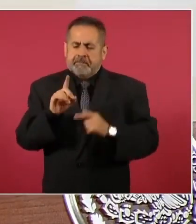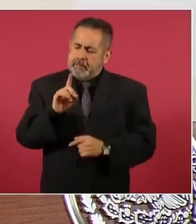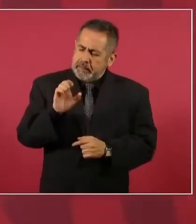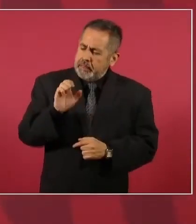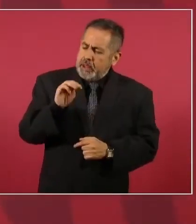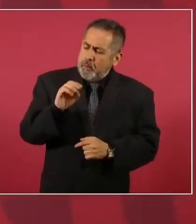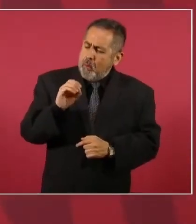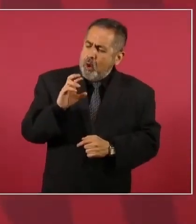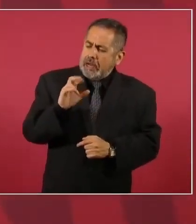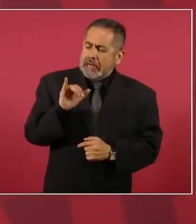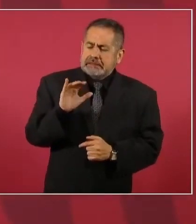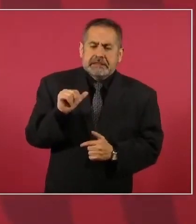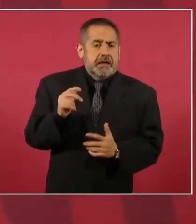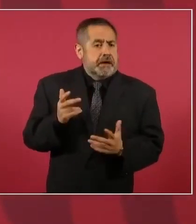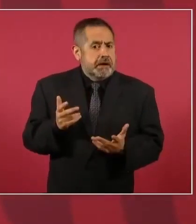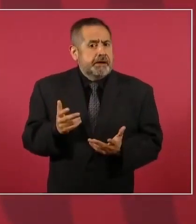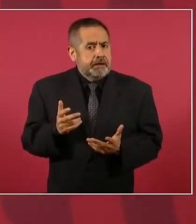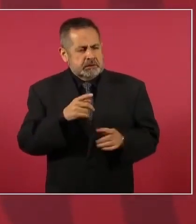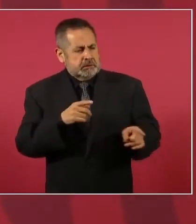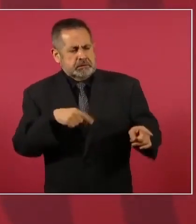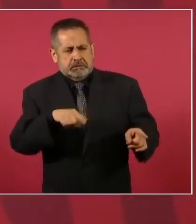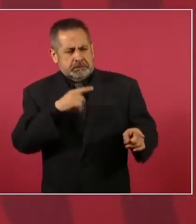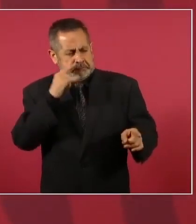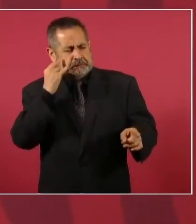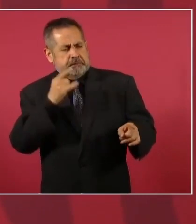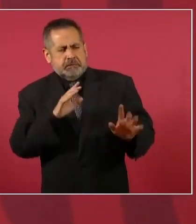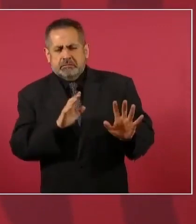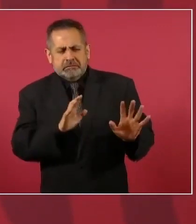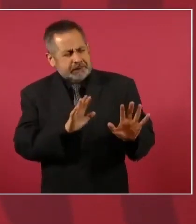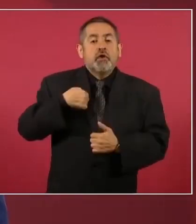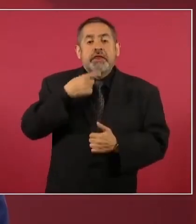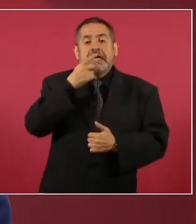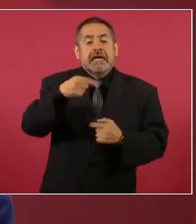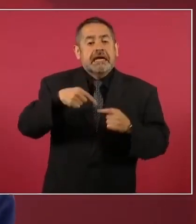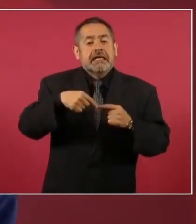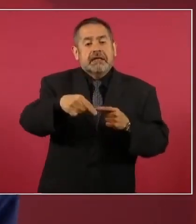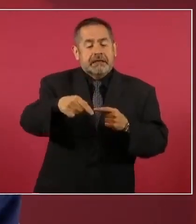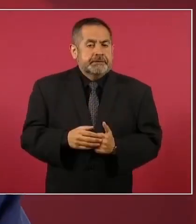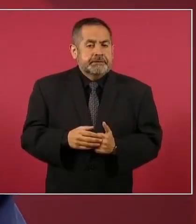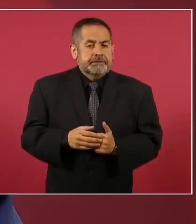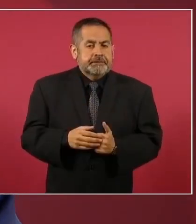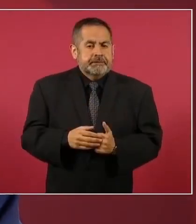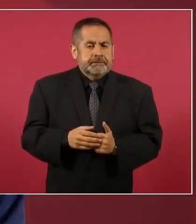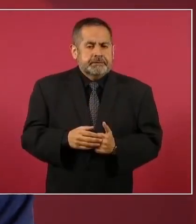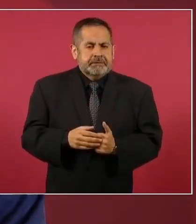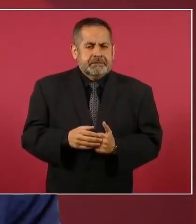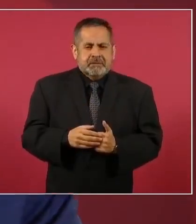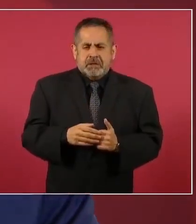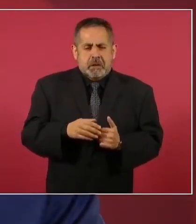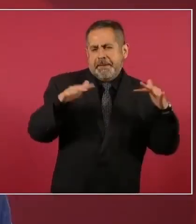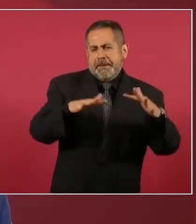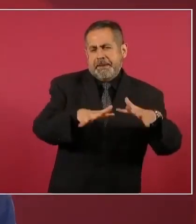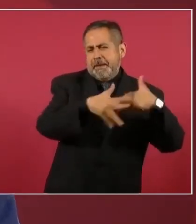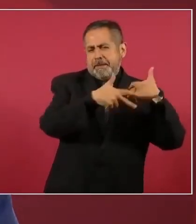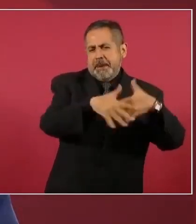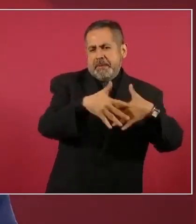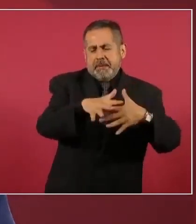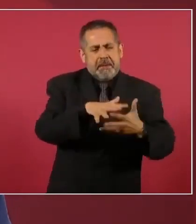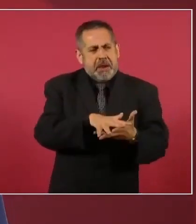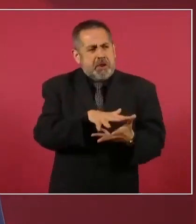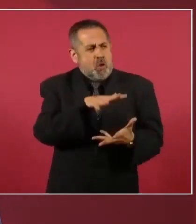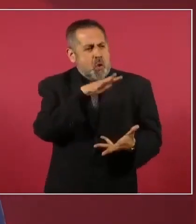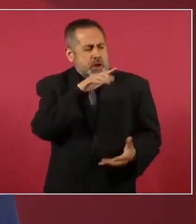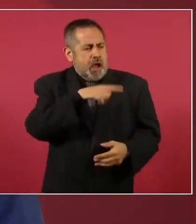ladinos. Y también que nadie se ofenda, porque dije que van a ir muchos, yo diría que la mayoría, que además de